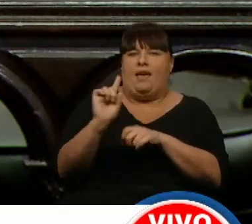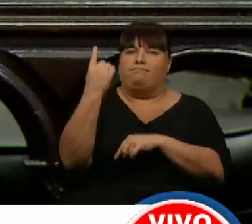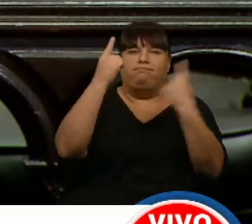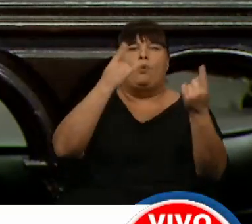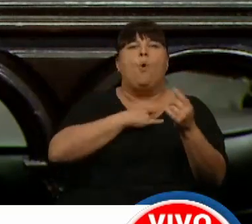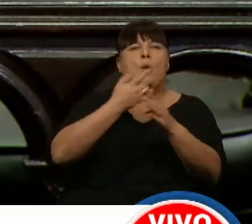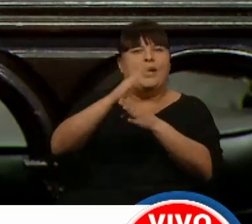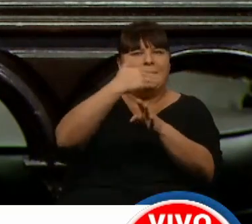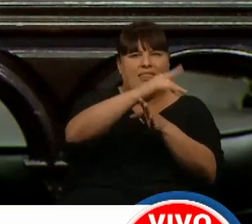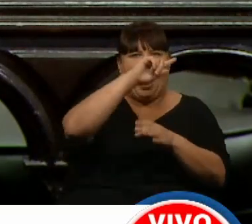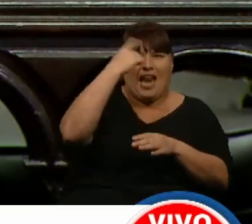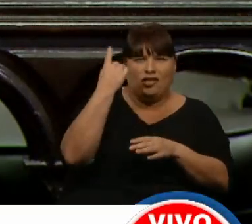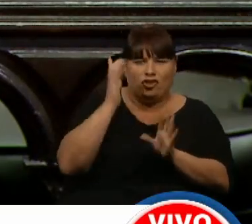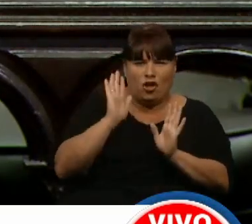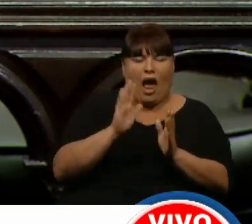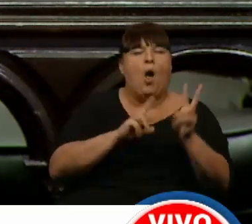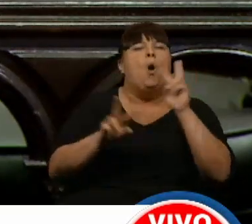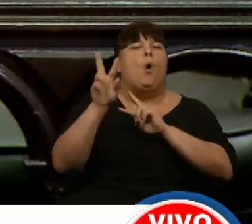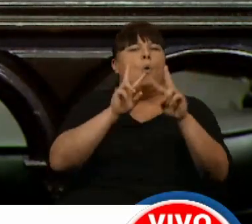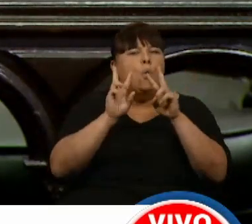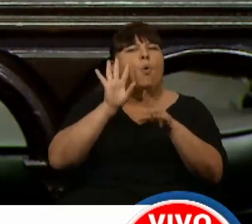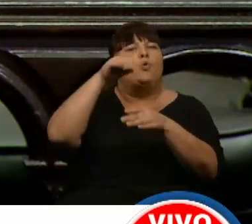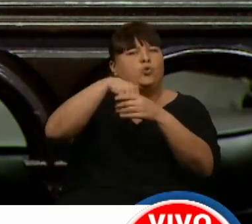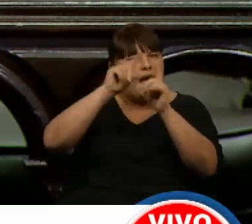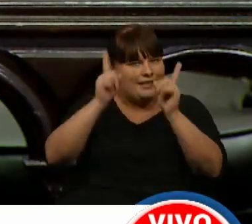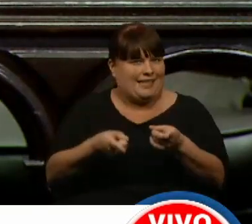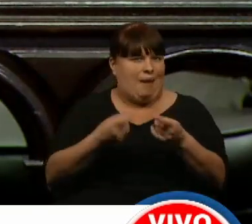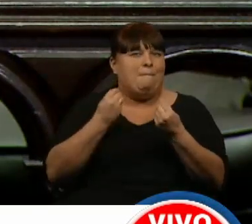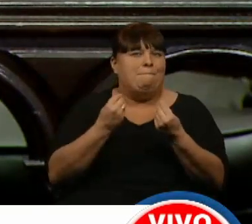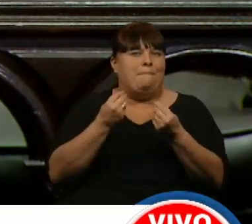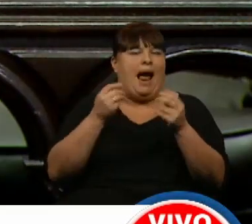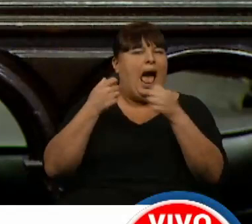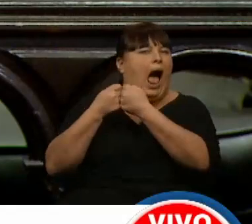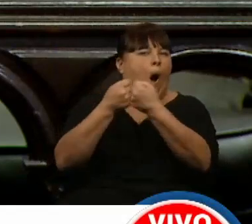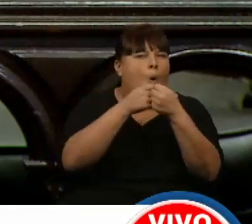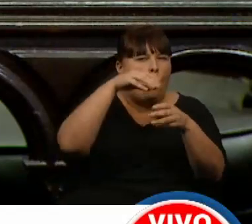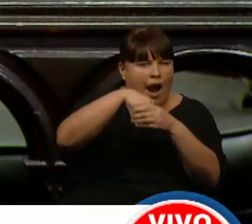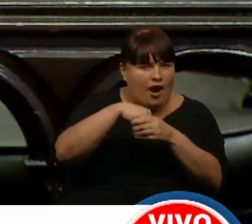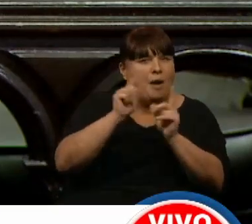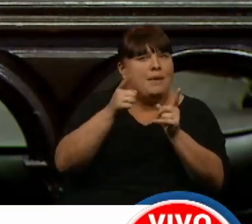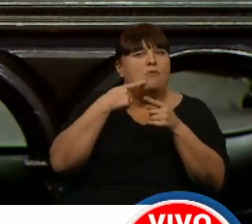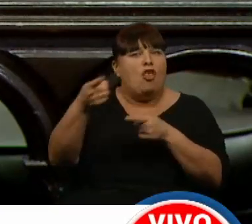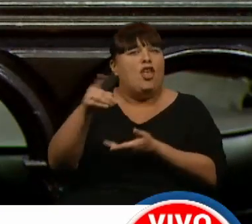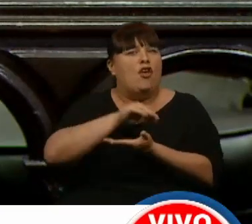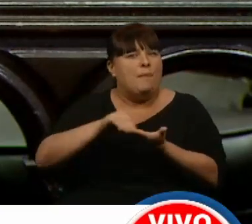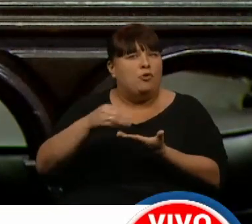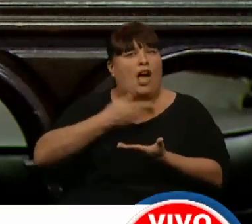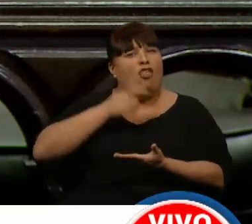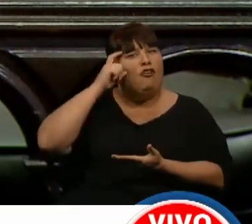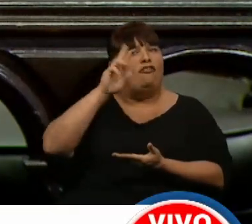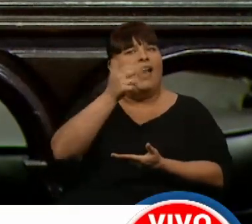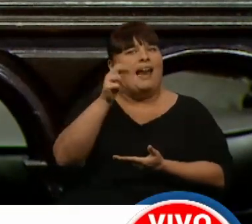de las universidades nacionales, buscando incluirla en la construcción de los consensos, lo manifestó el diputado